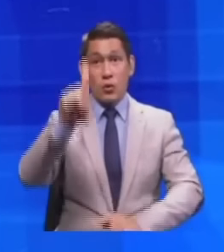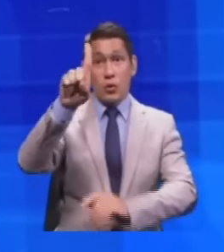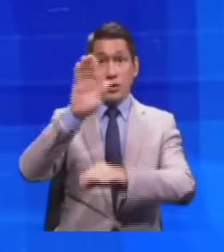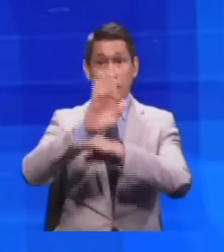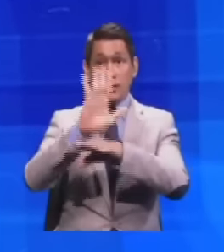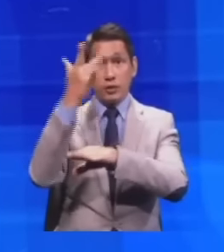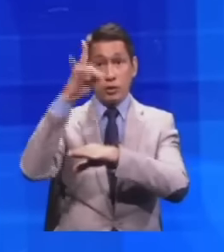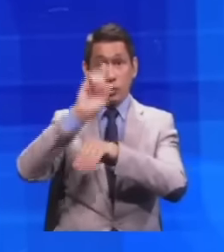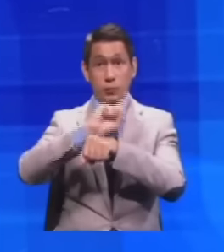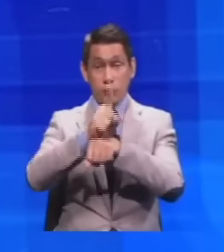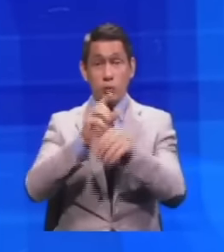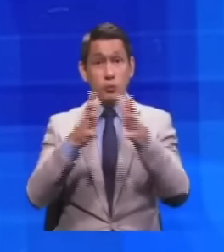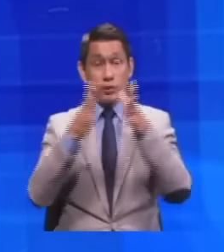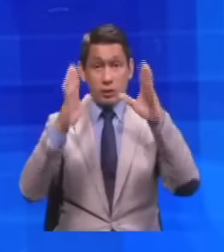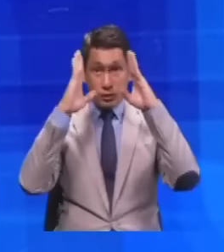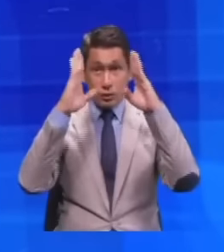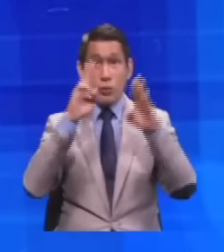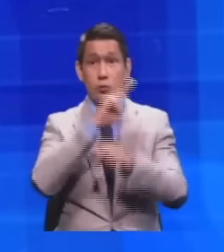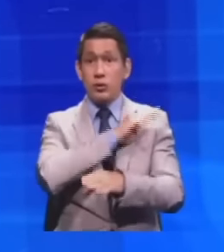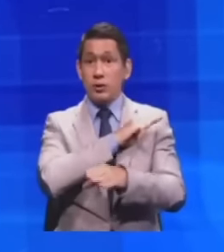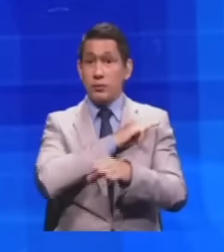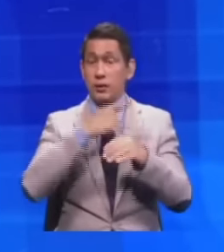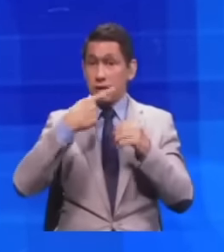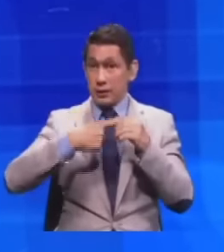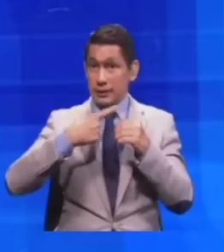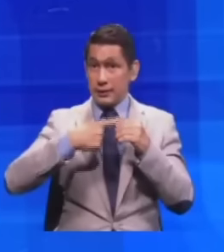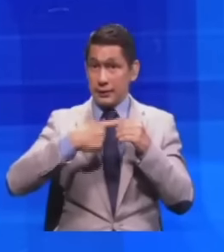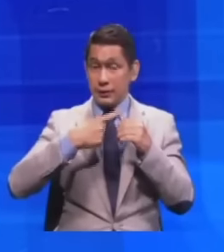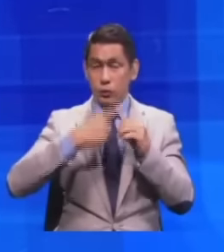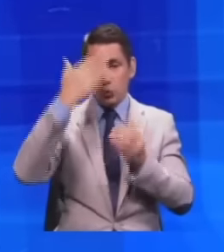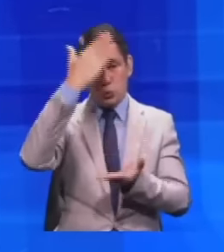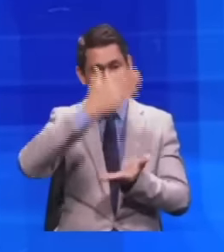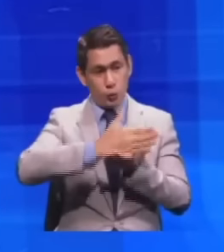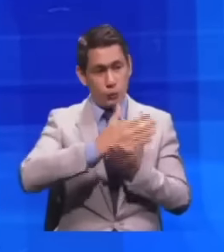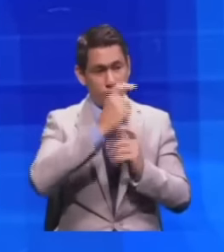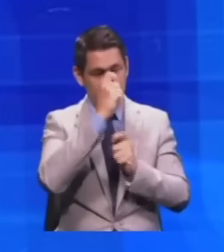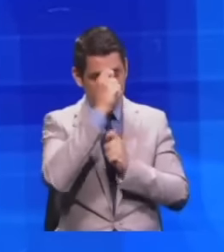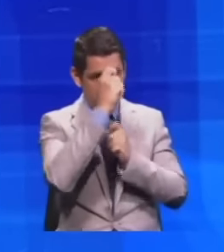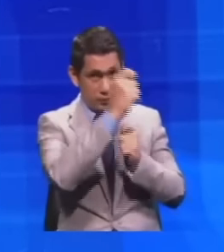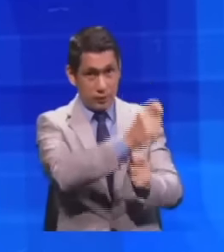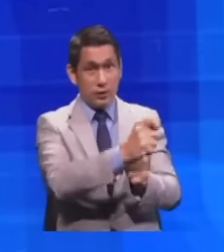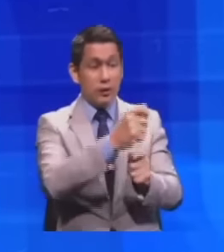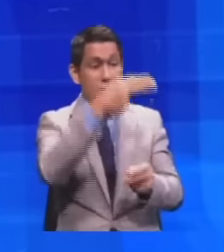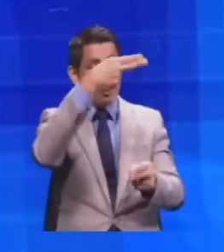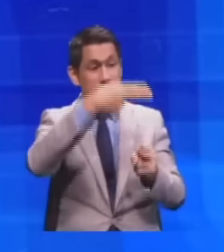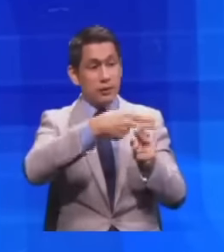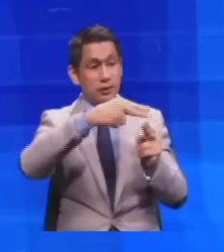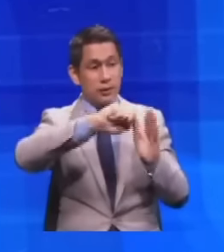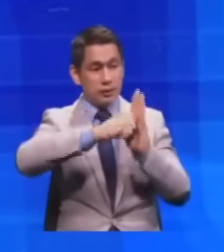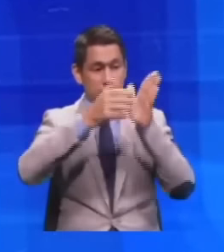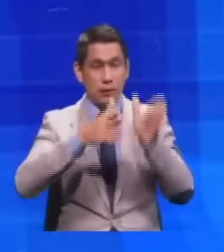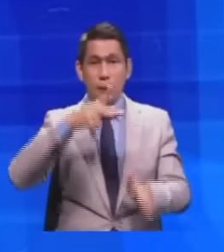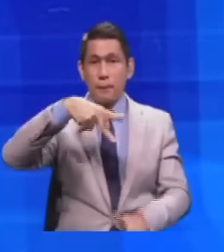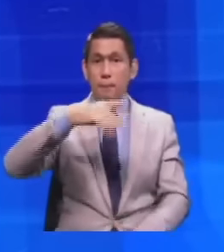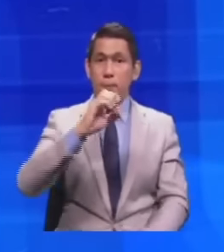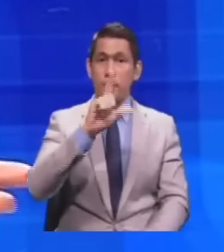13:18 y atención, el municipio de Quito retiró la condecoración entregada al ex contralor Carlos